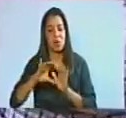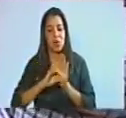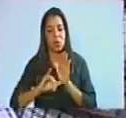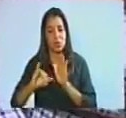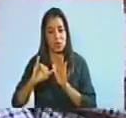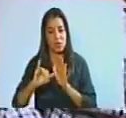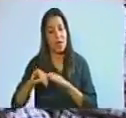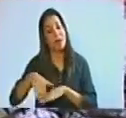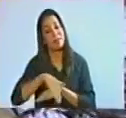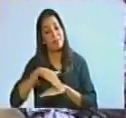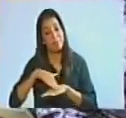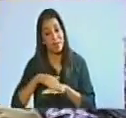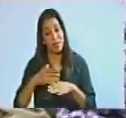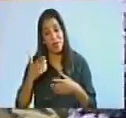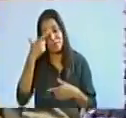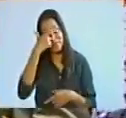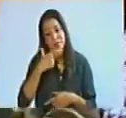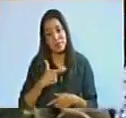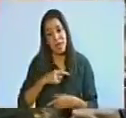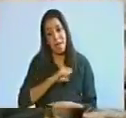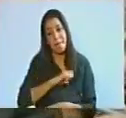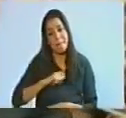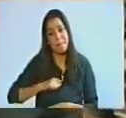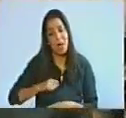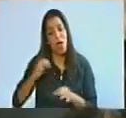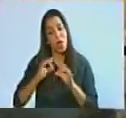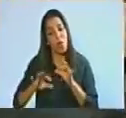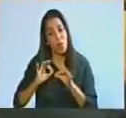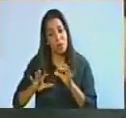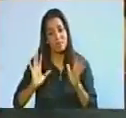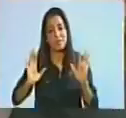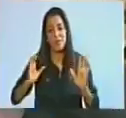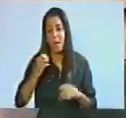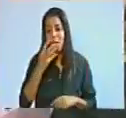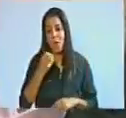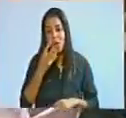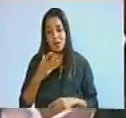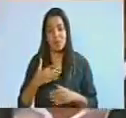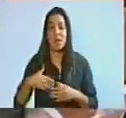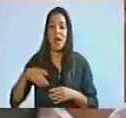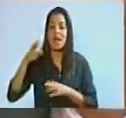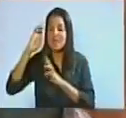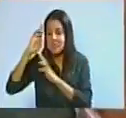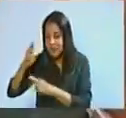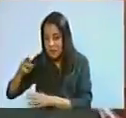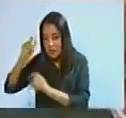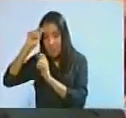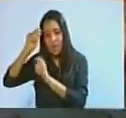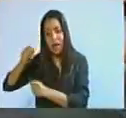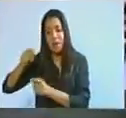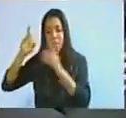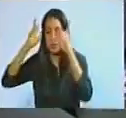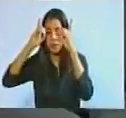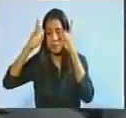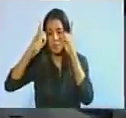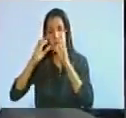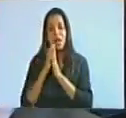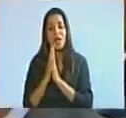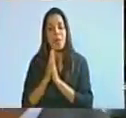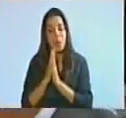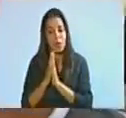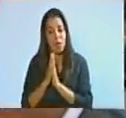lo anecdótico y personal de lo último, pero Presidenta, con mucho respeto, solicito